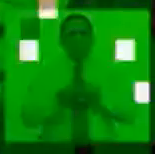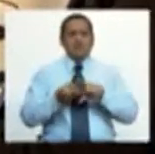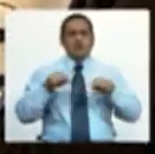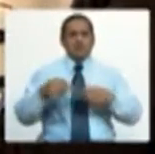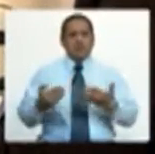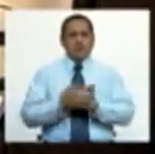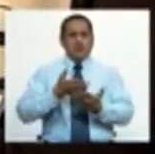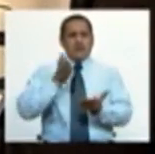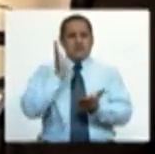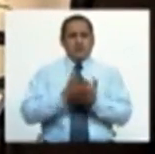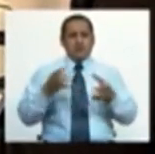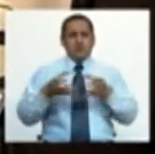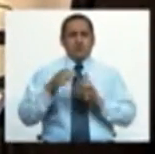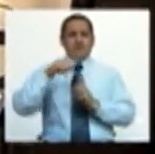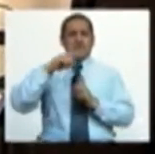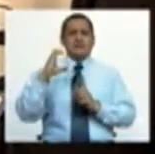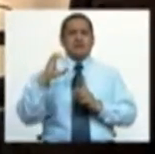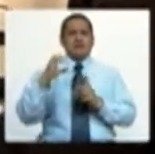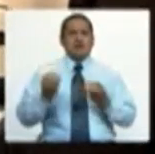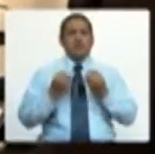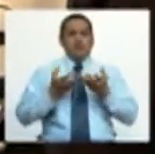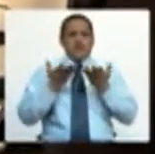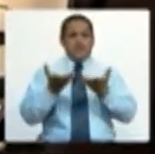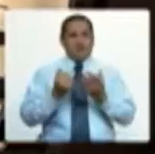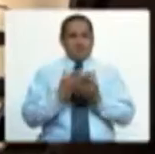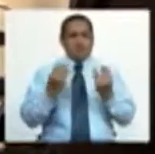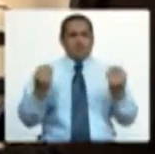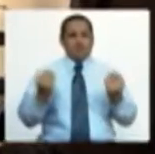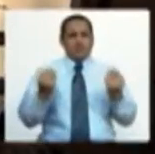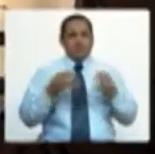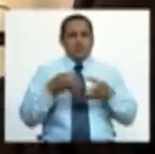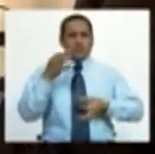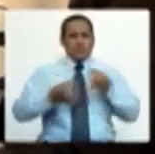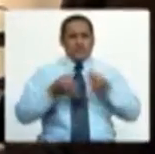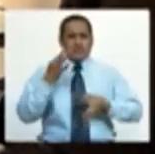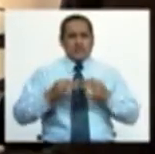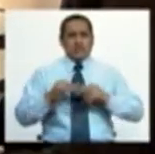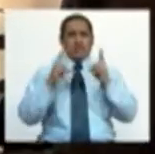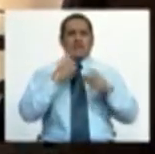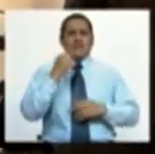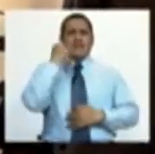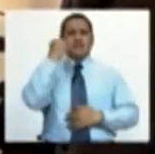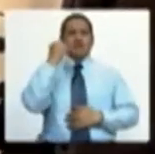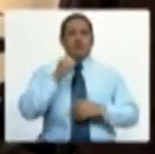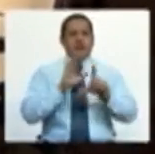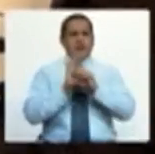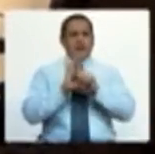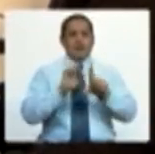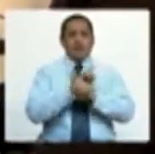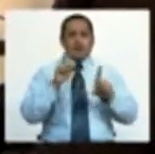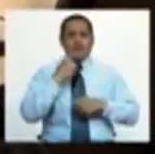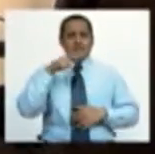esta sentencia del Tribunal Constitucional que genera pues una jurisprudencia respecto del derecho de apelación, en el que ya no va a